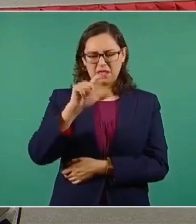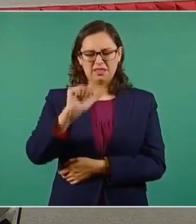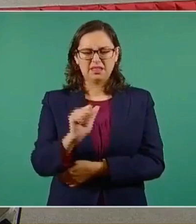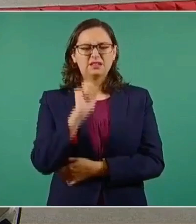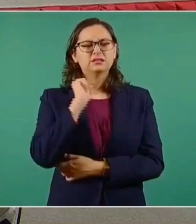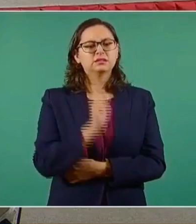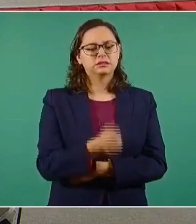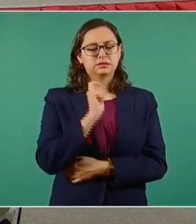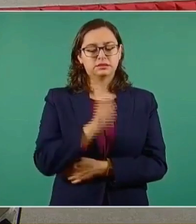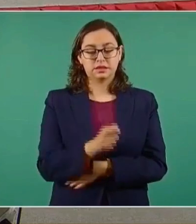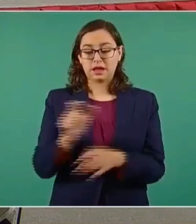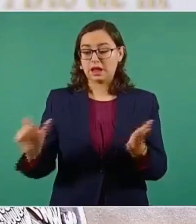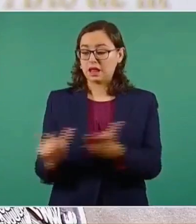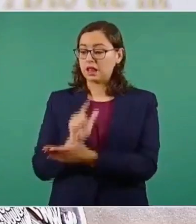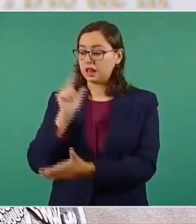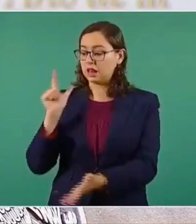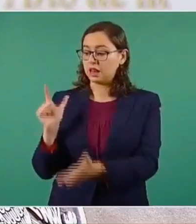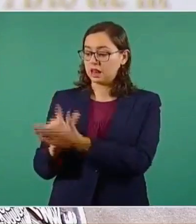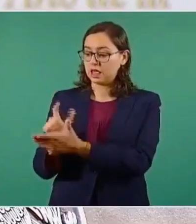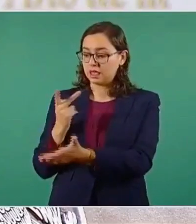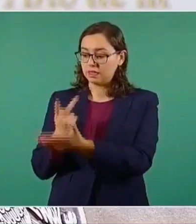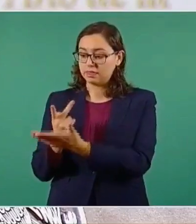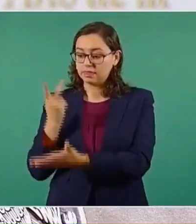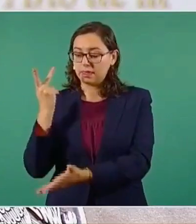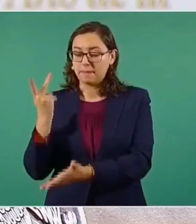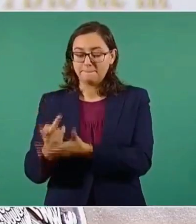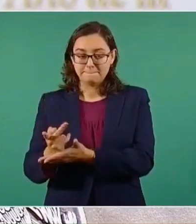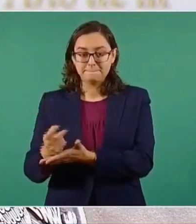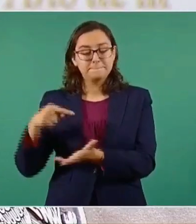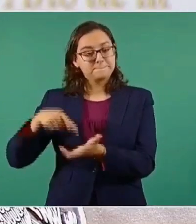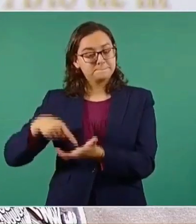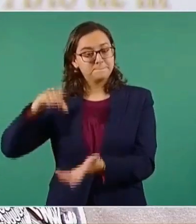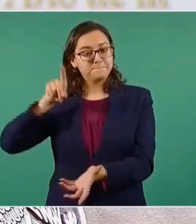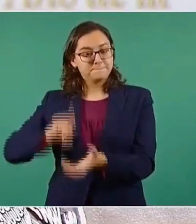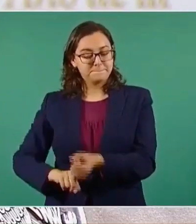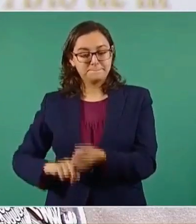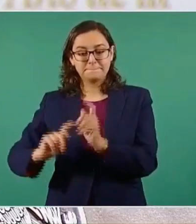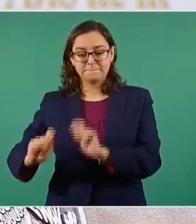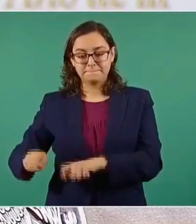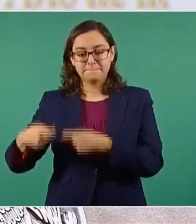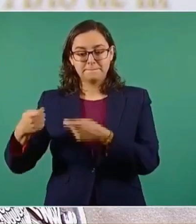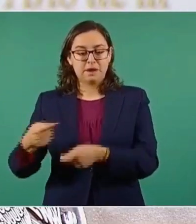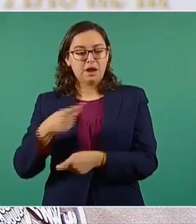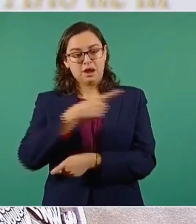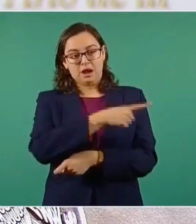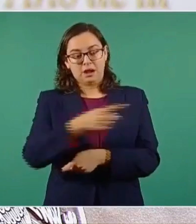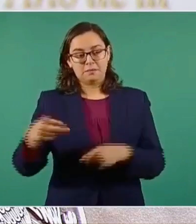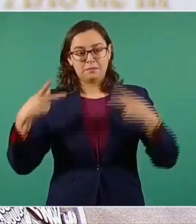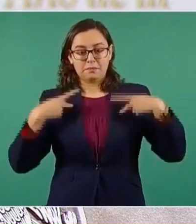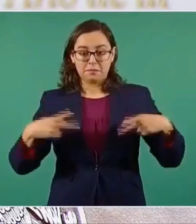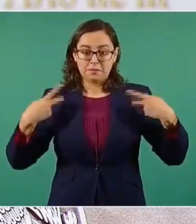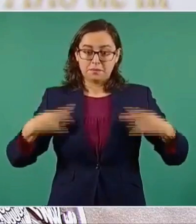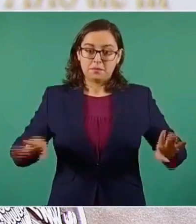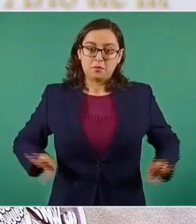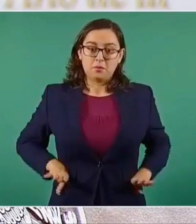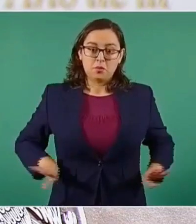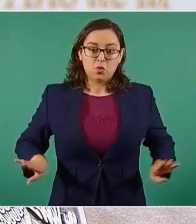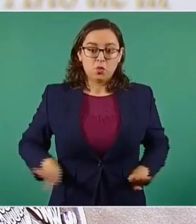Premios, Estímulos y Recompensas Civiles y se entrega por méritos distinguidos o por